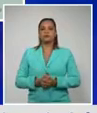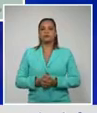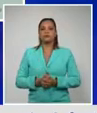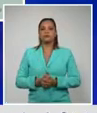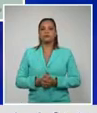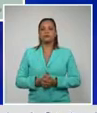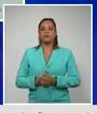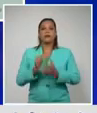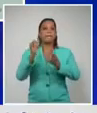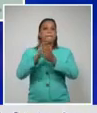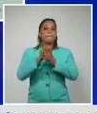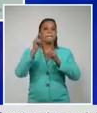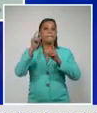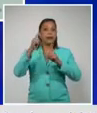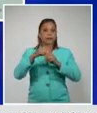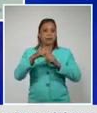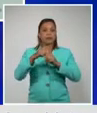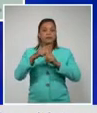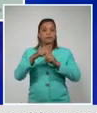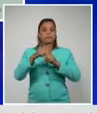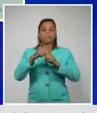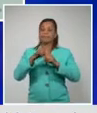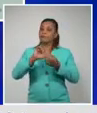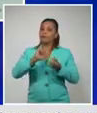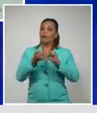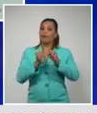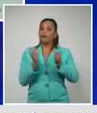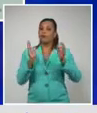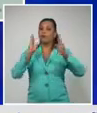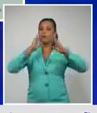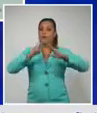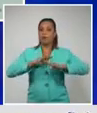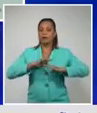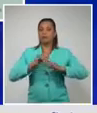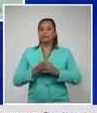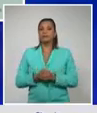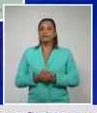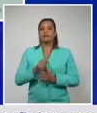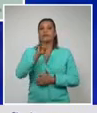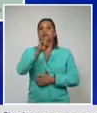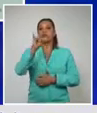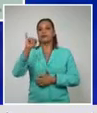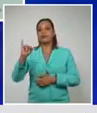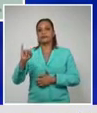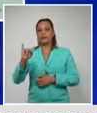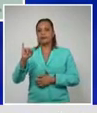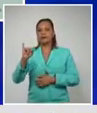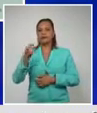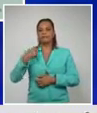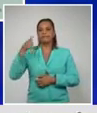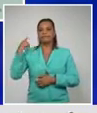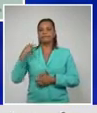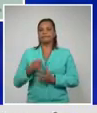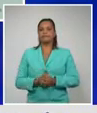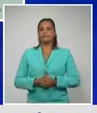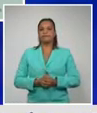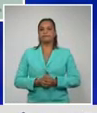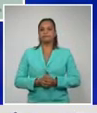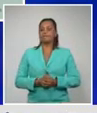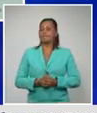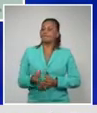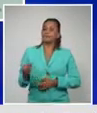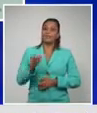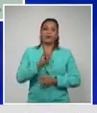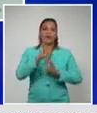Matanzas no logra un control de la pandemia, 96 casos autóctonos ayer, la misma cifra